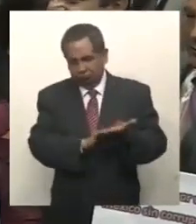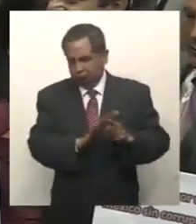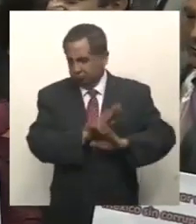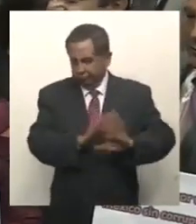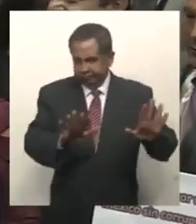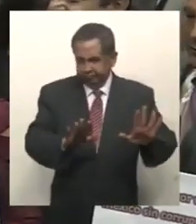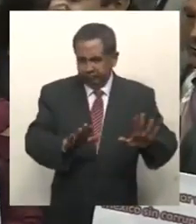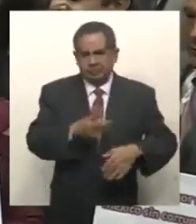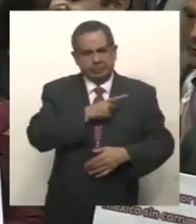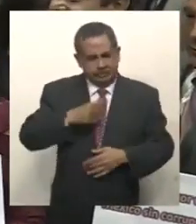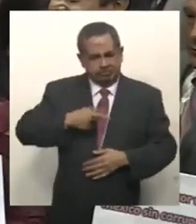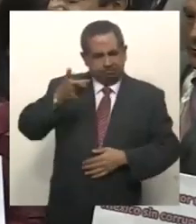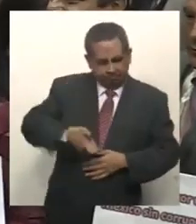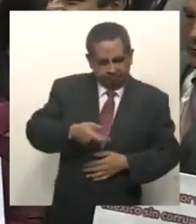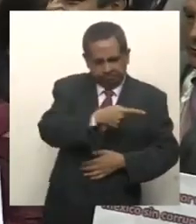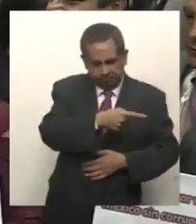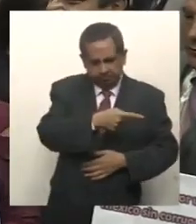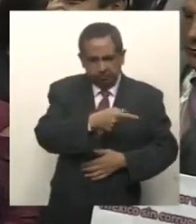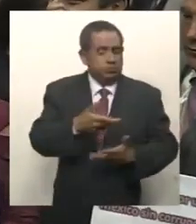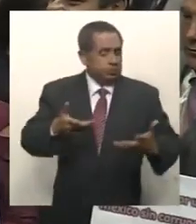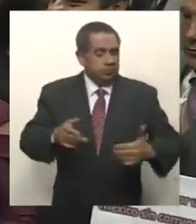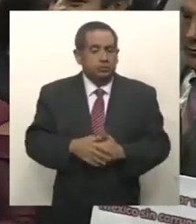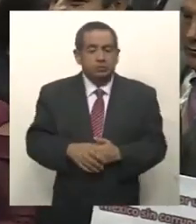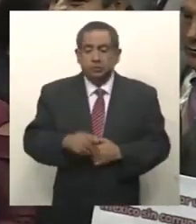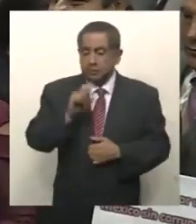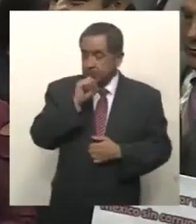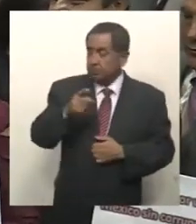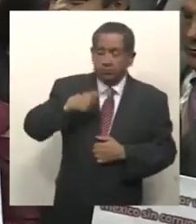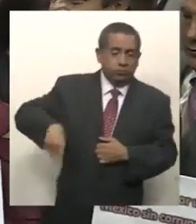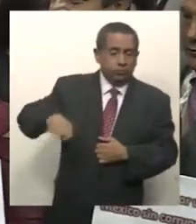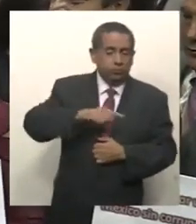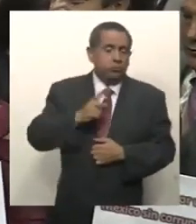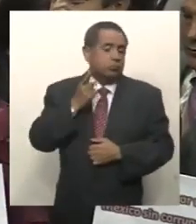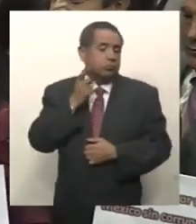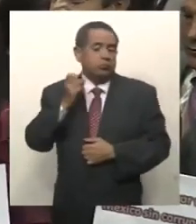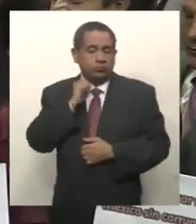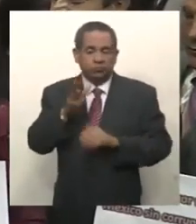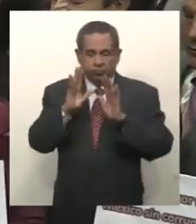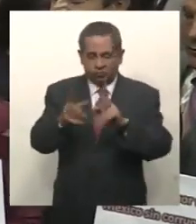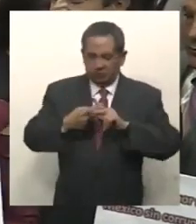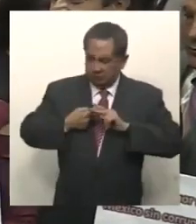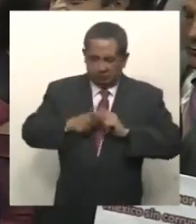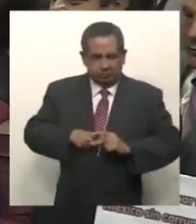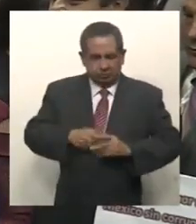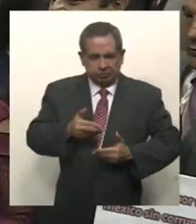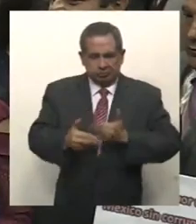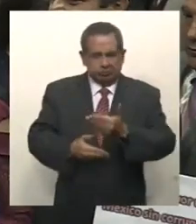Nunca más. También en el poder legislativo hemos